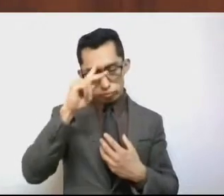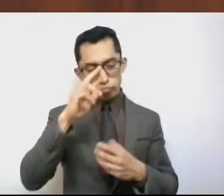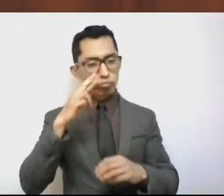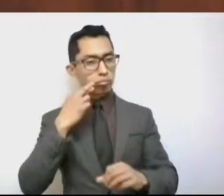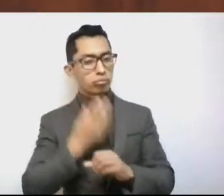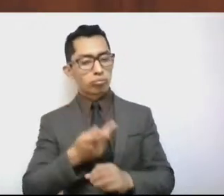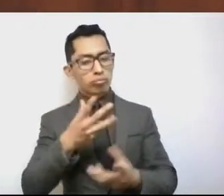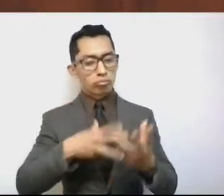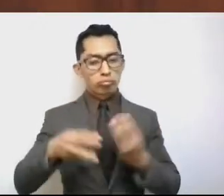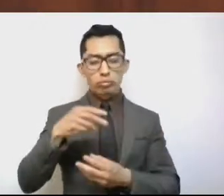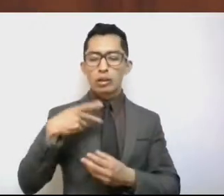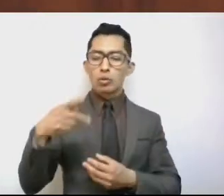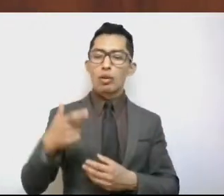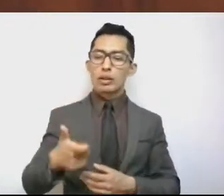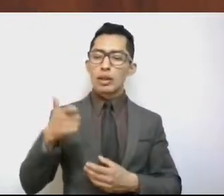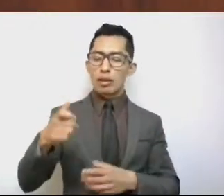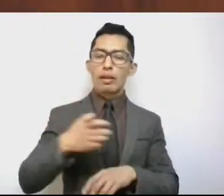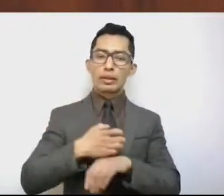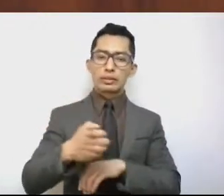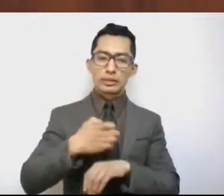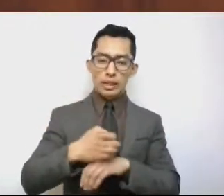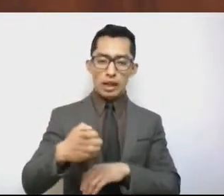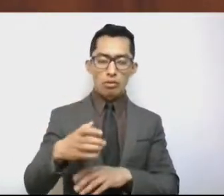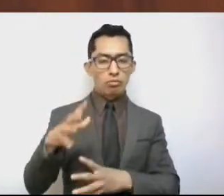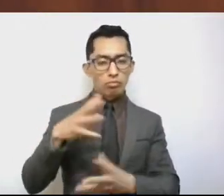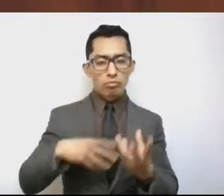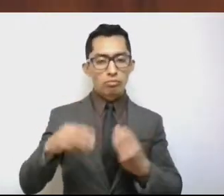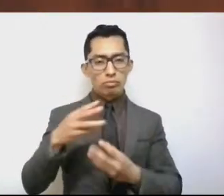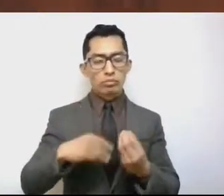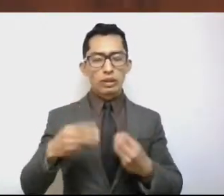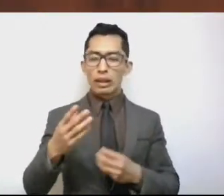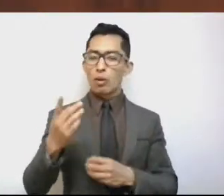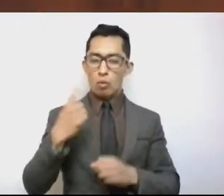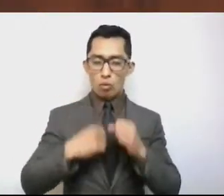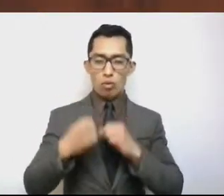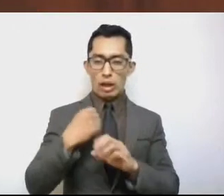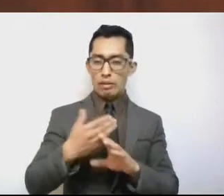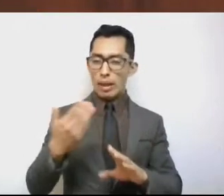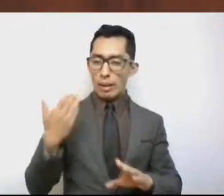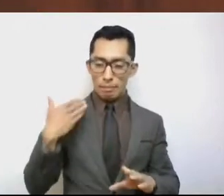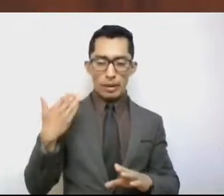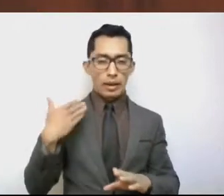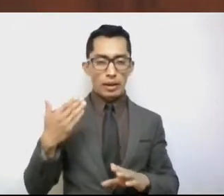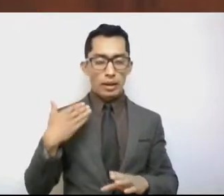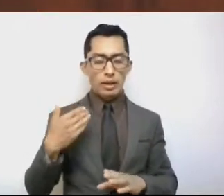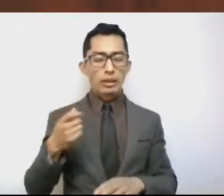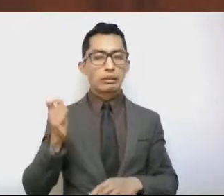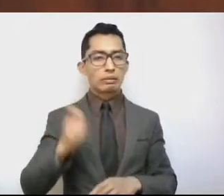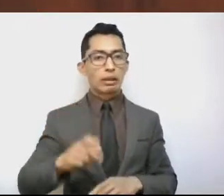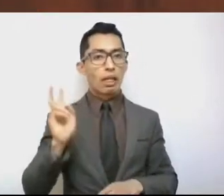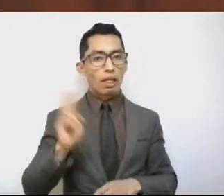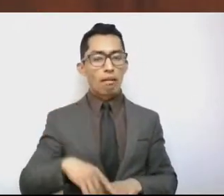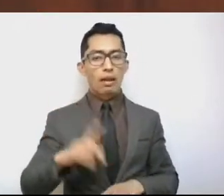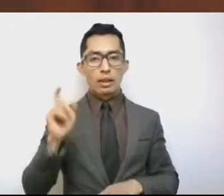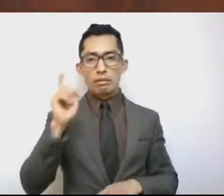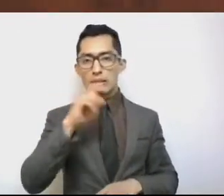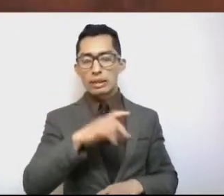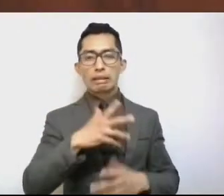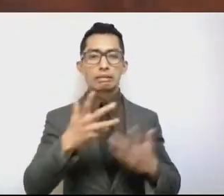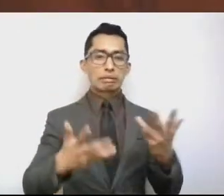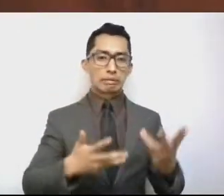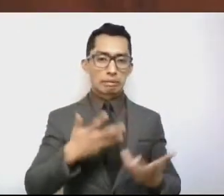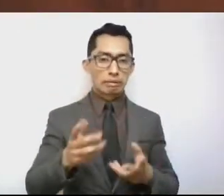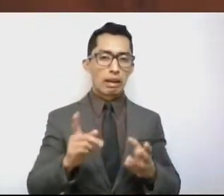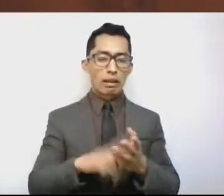las finanzas estatales, particularmente en este último año, que ha sido pues muy inédito en lo que se refiere al comportamiento